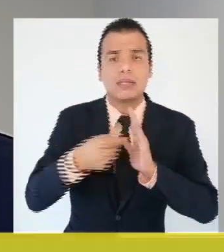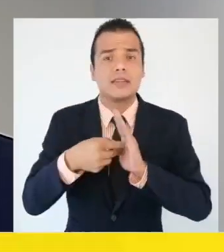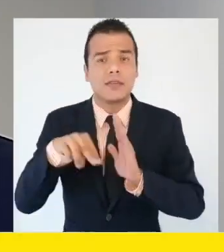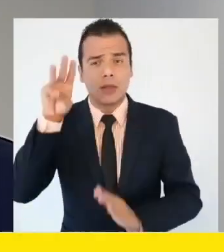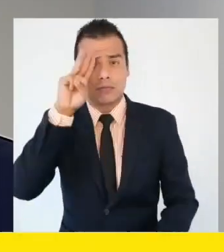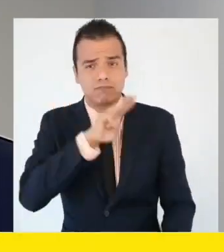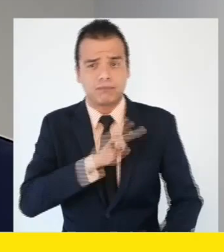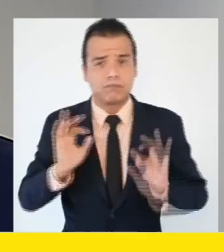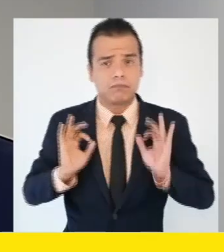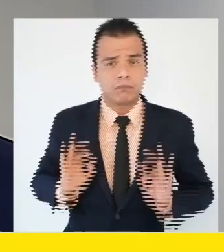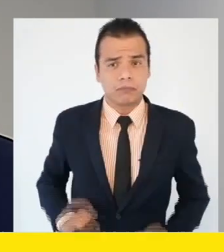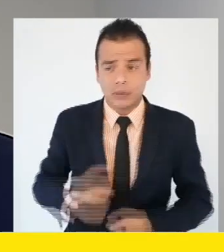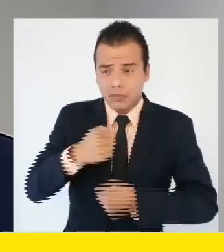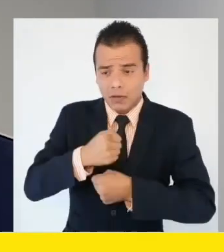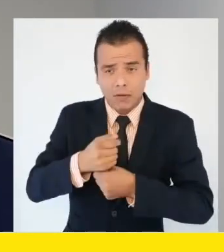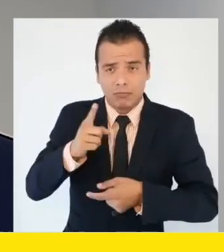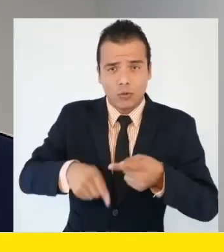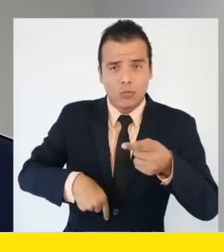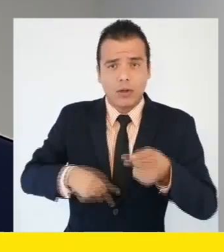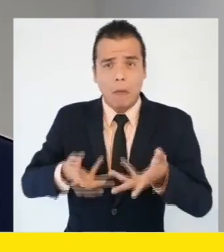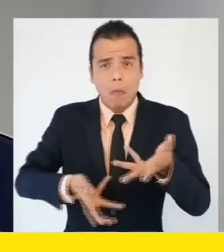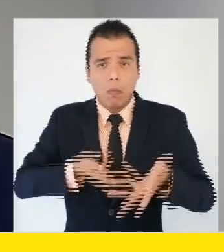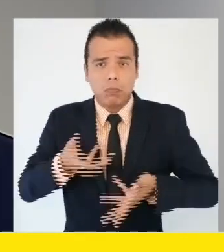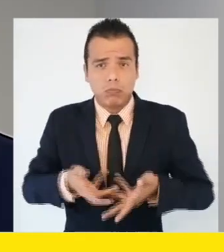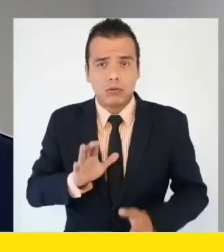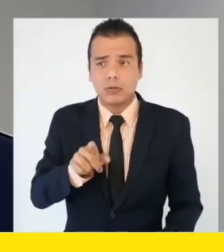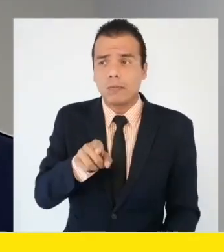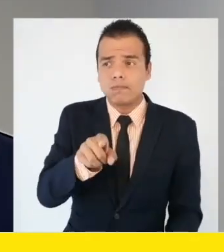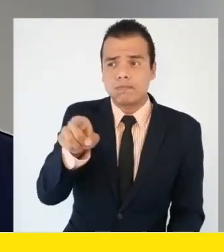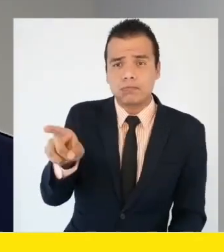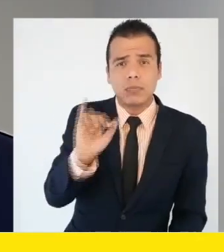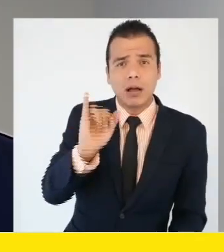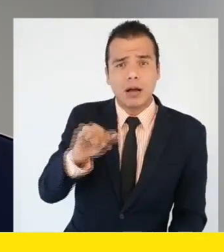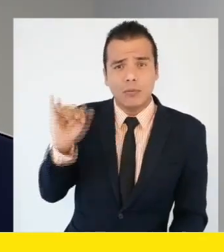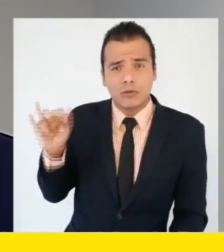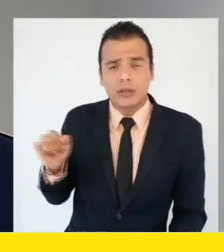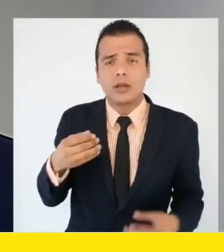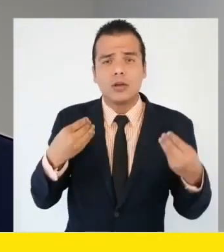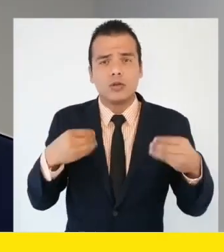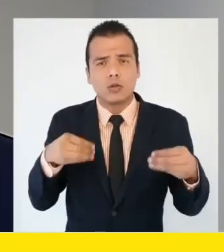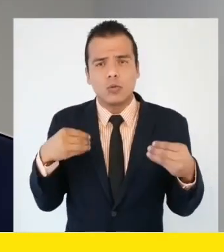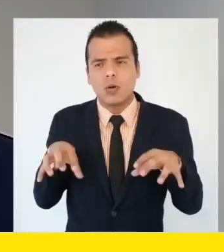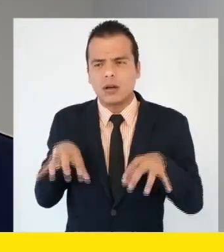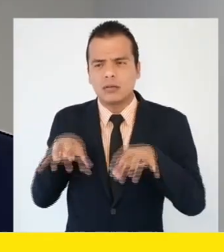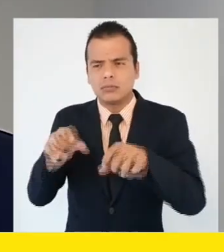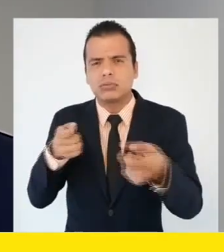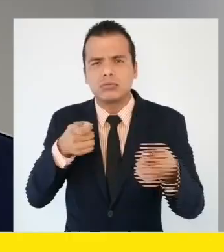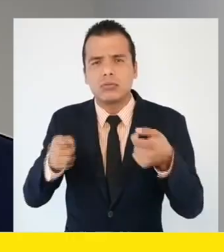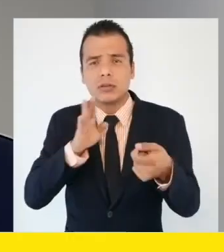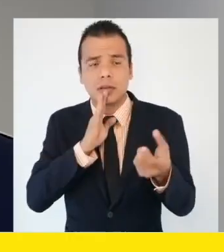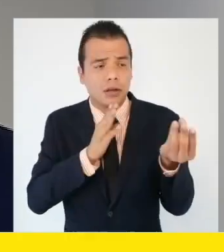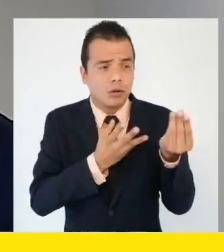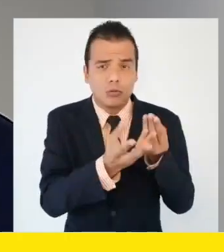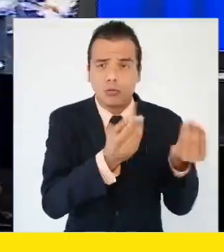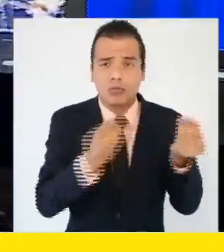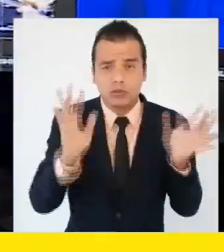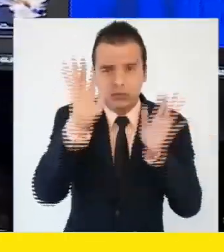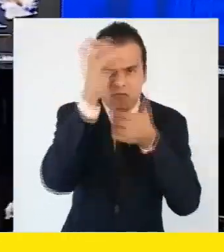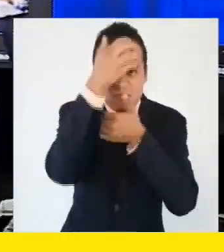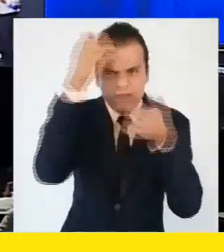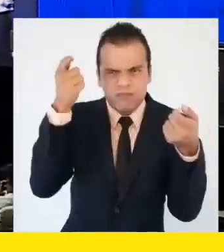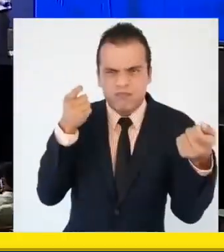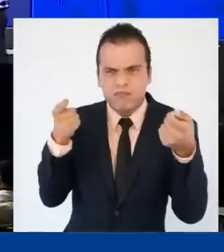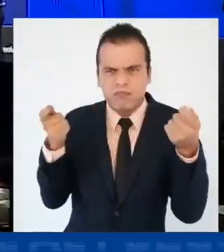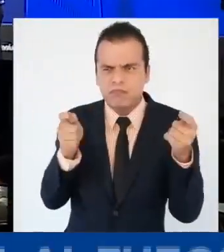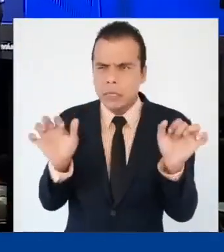a municipios como Jamundí, como Tuluá, completamente sitiados, haciendo ocupación territorial. Entonces, por